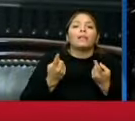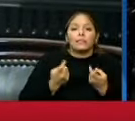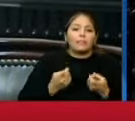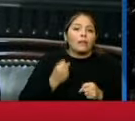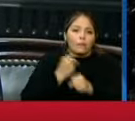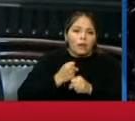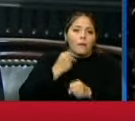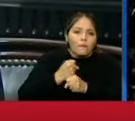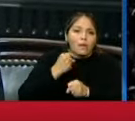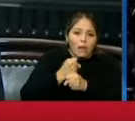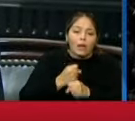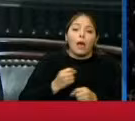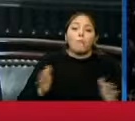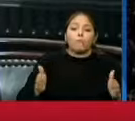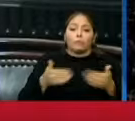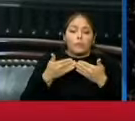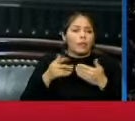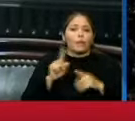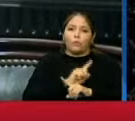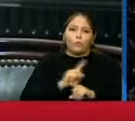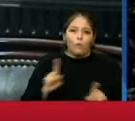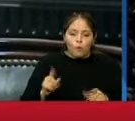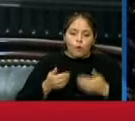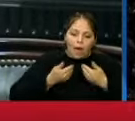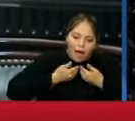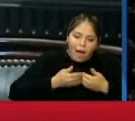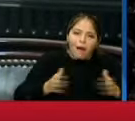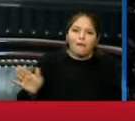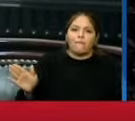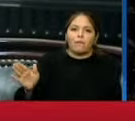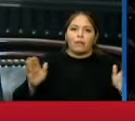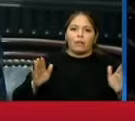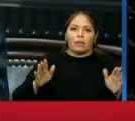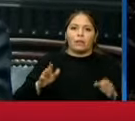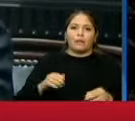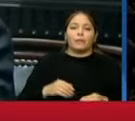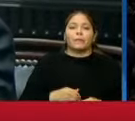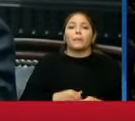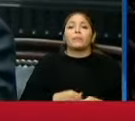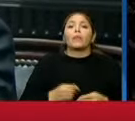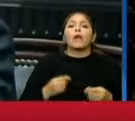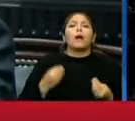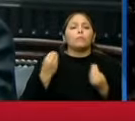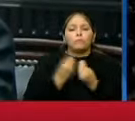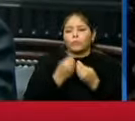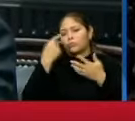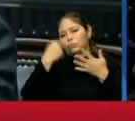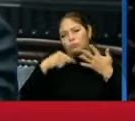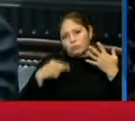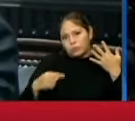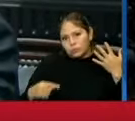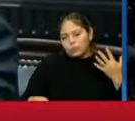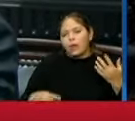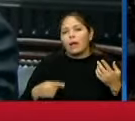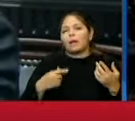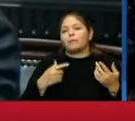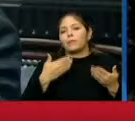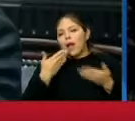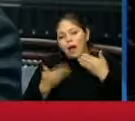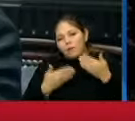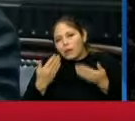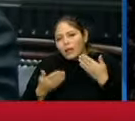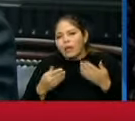con Gustavo Menéndez de Merlo. Menéndez... Terminó como funcionario de Kicillof. Claro, Menéndez cerró ojo. Con Máximo. Y ojo que hay una